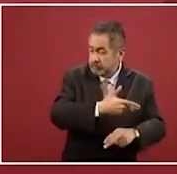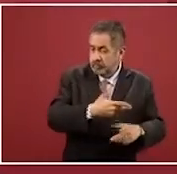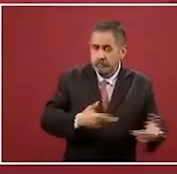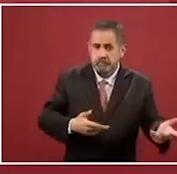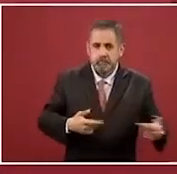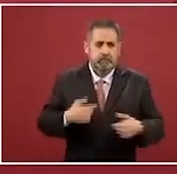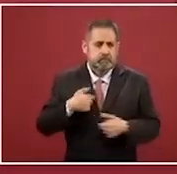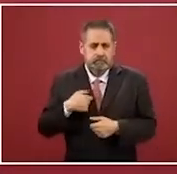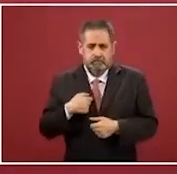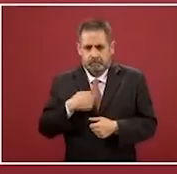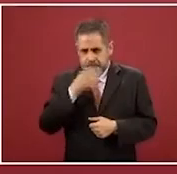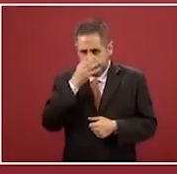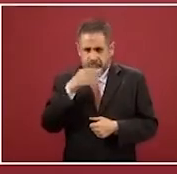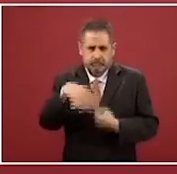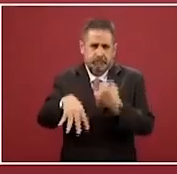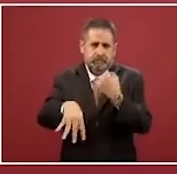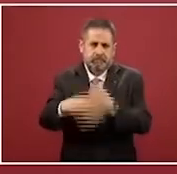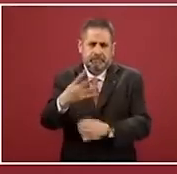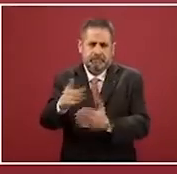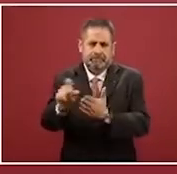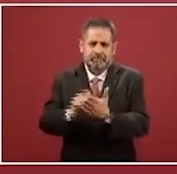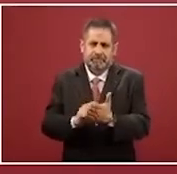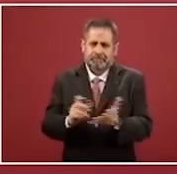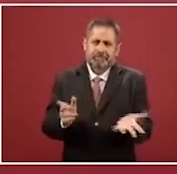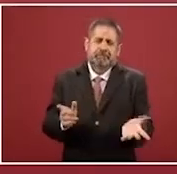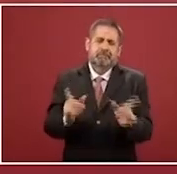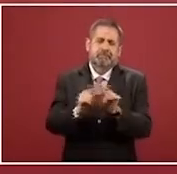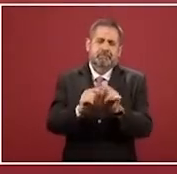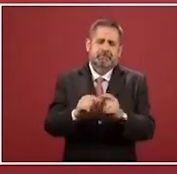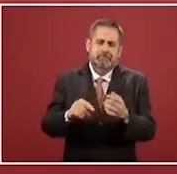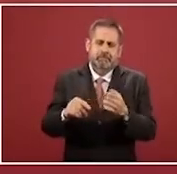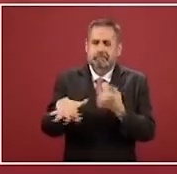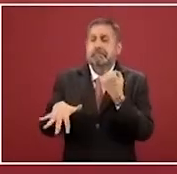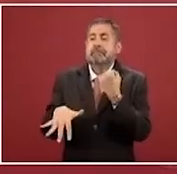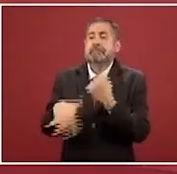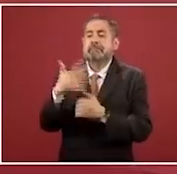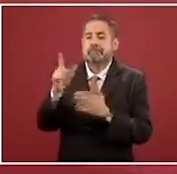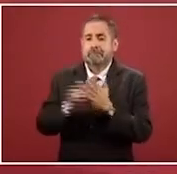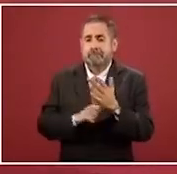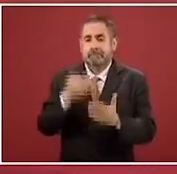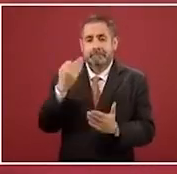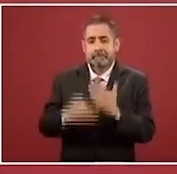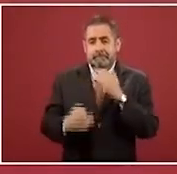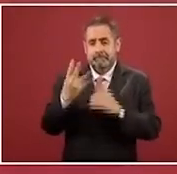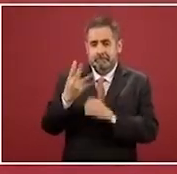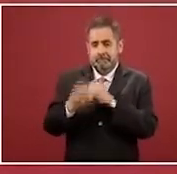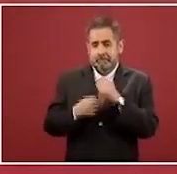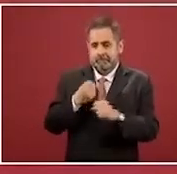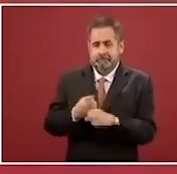Yo llevo 14 meses, 15 meses, me faltan 4 años.